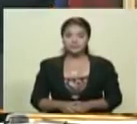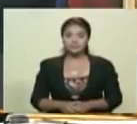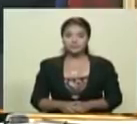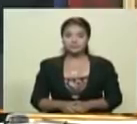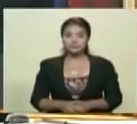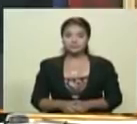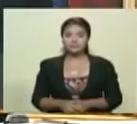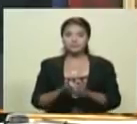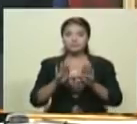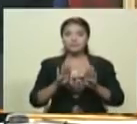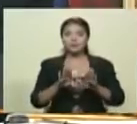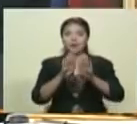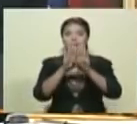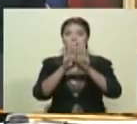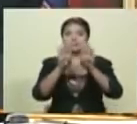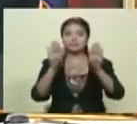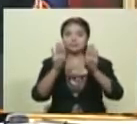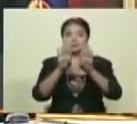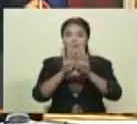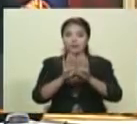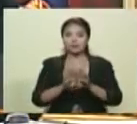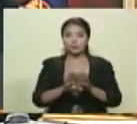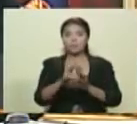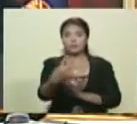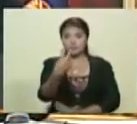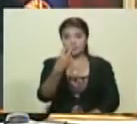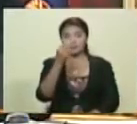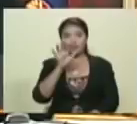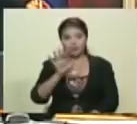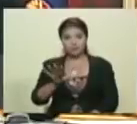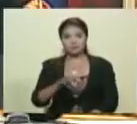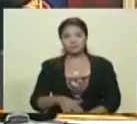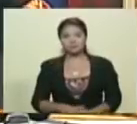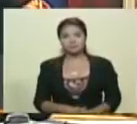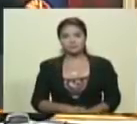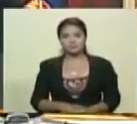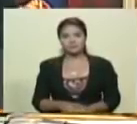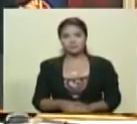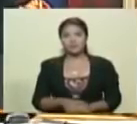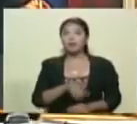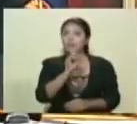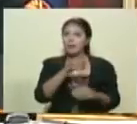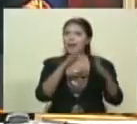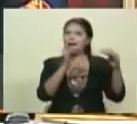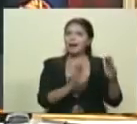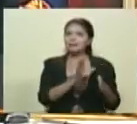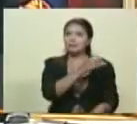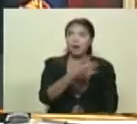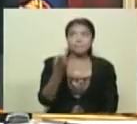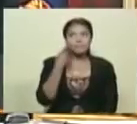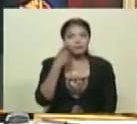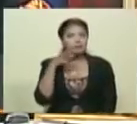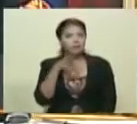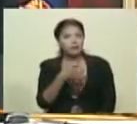Ascensor en la esquina, así hacia adentro. Ahí me están viendo. Y en la Casa Blanca también, están pendientes de lo que